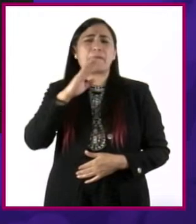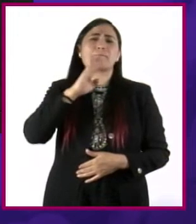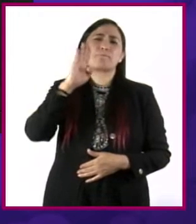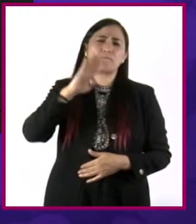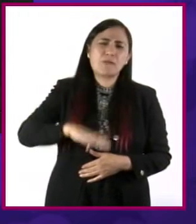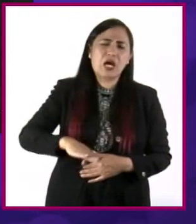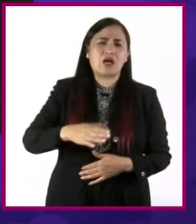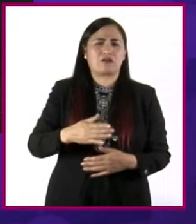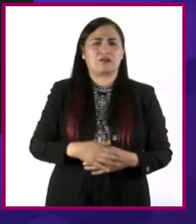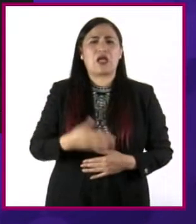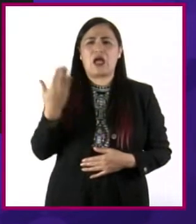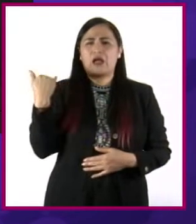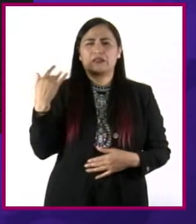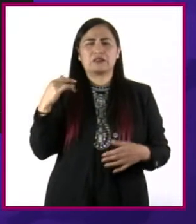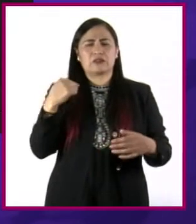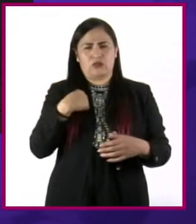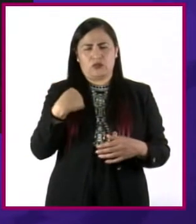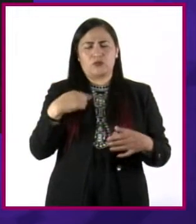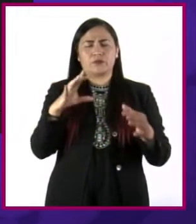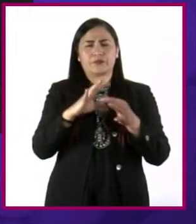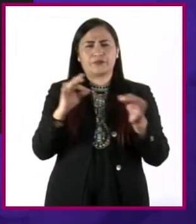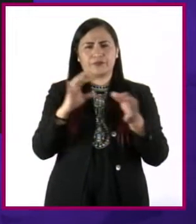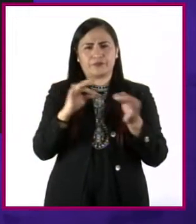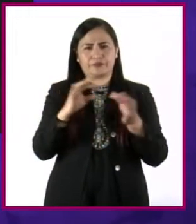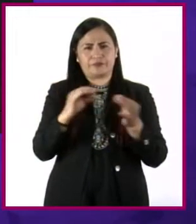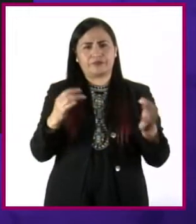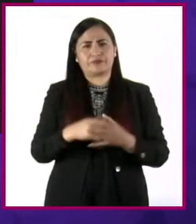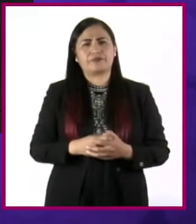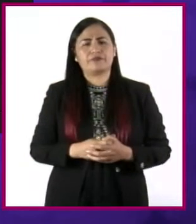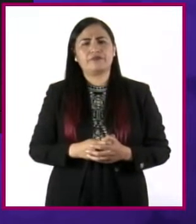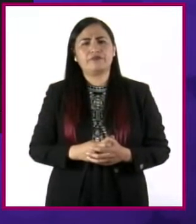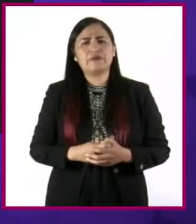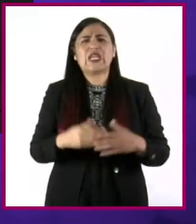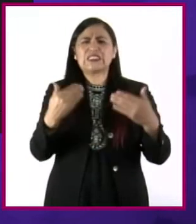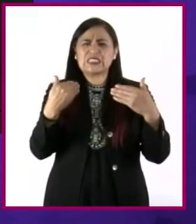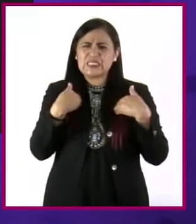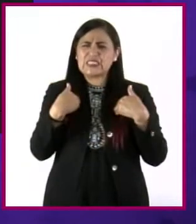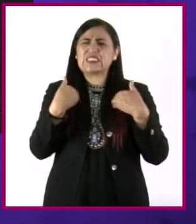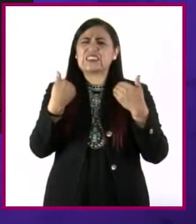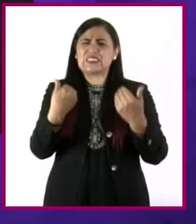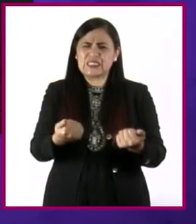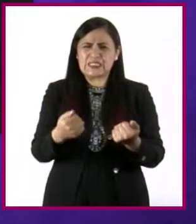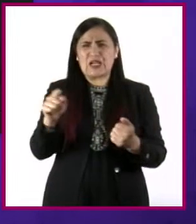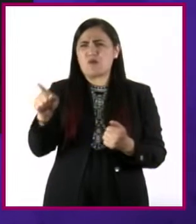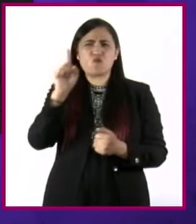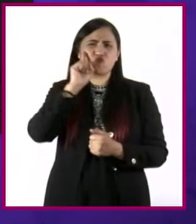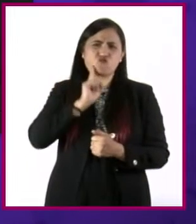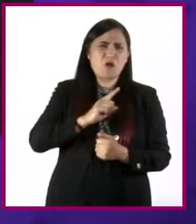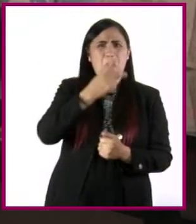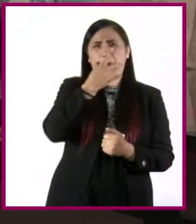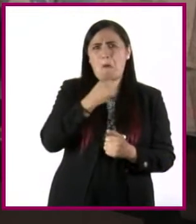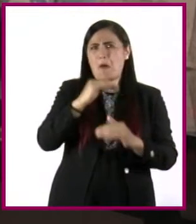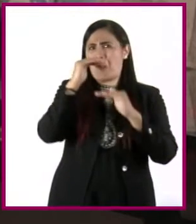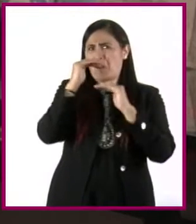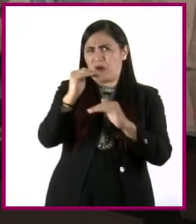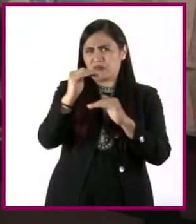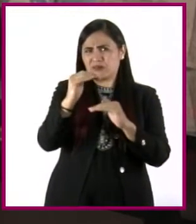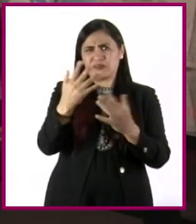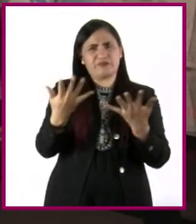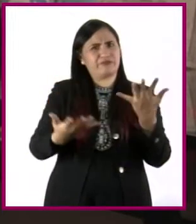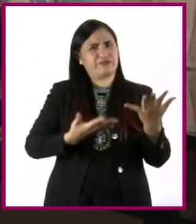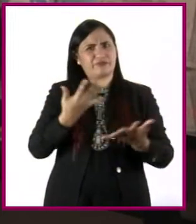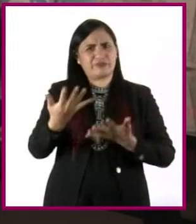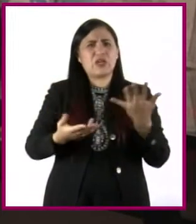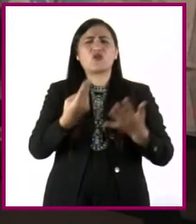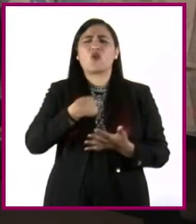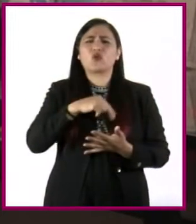yo mencionaba hace unos minutos que estos marcos de comprensión de la heteronormatividad suelen ser punitivos. ¿Qué podemos hacer